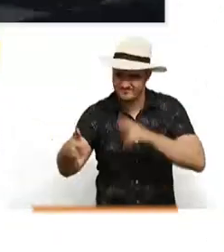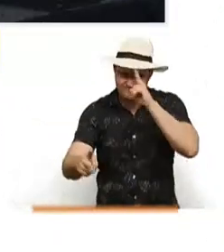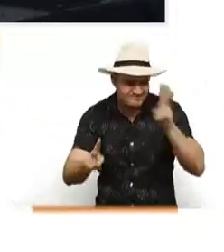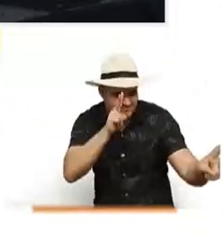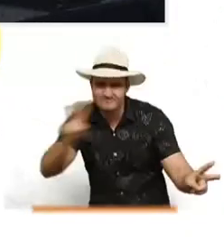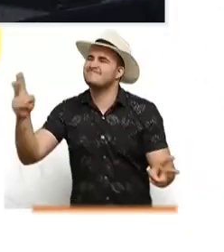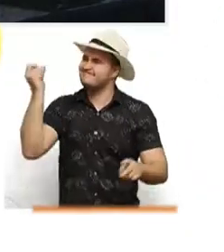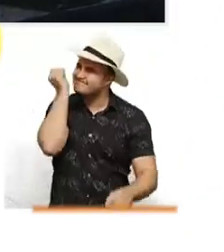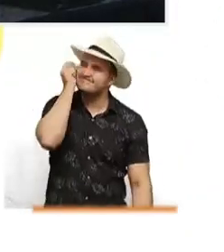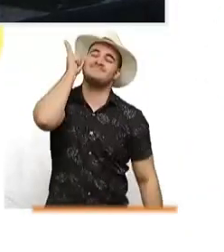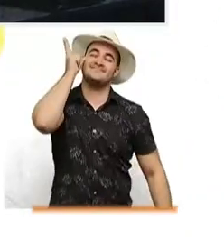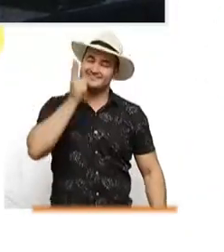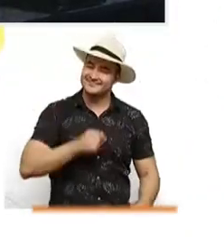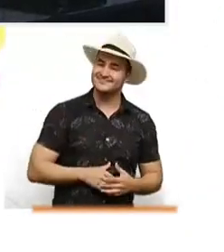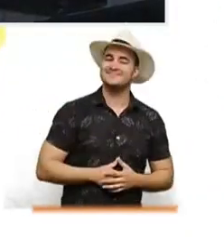servir.